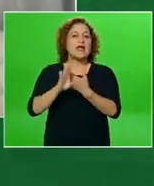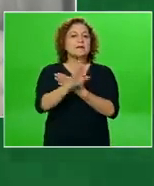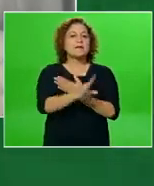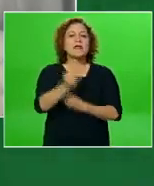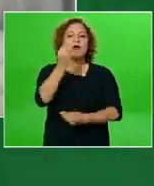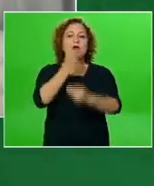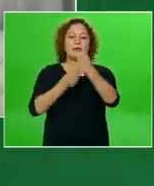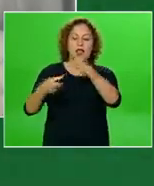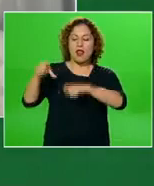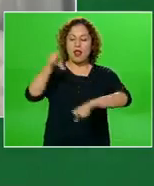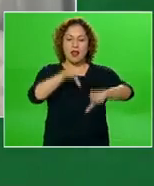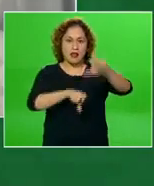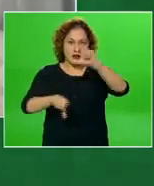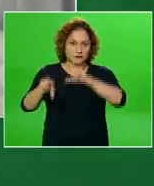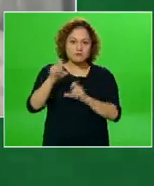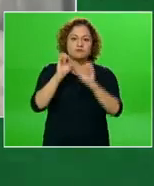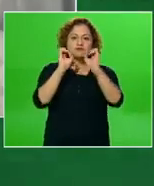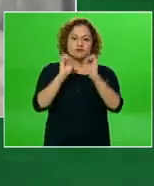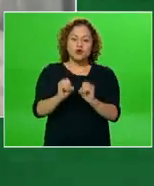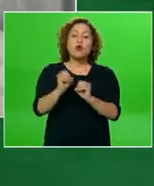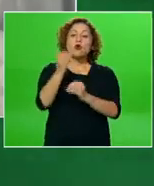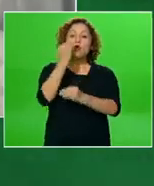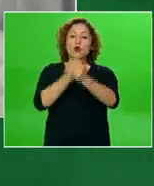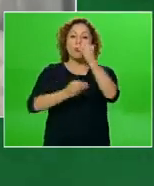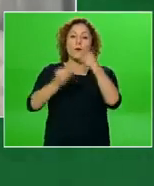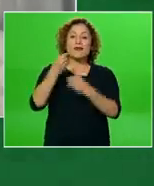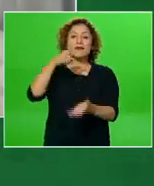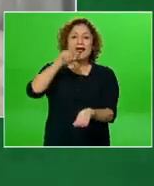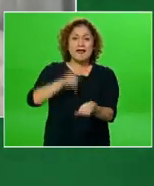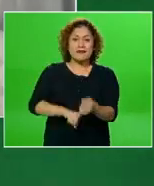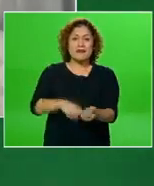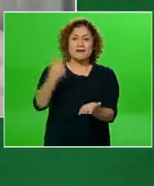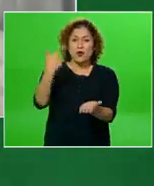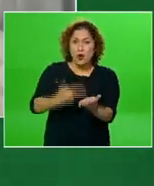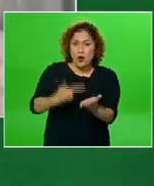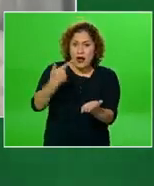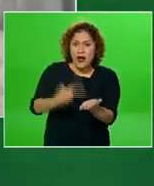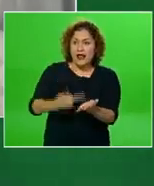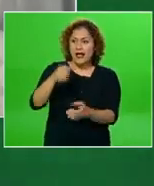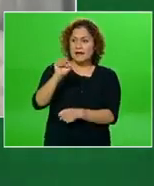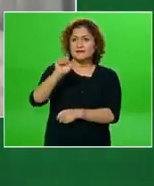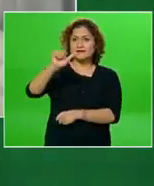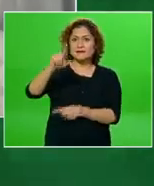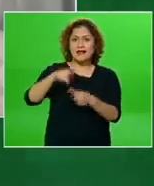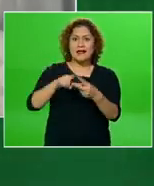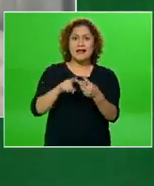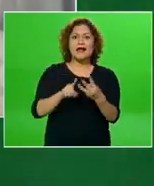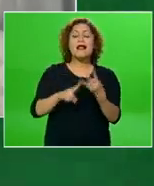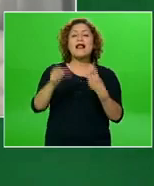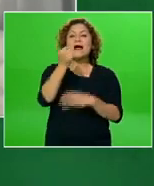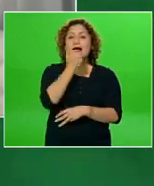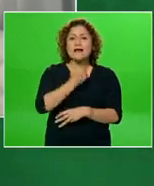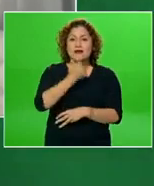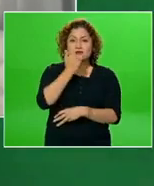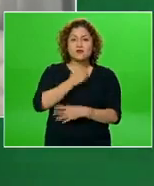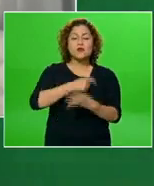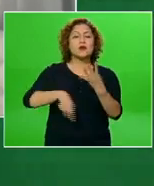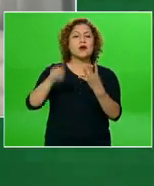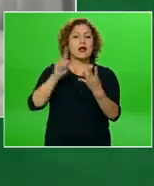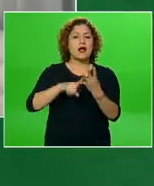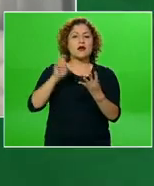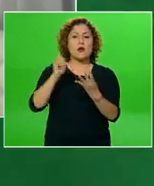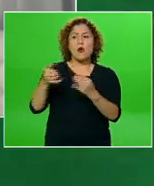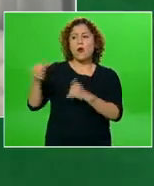procesada en la comida alta en carbohidratos alta en grasas alta en azúcares los alimentos altamente procesados